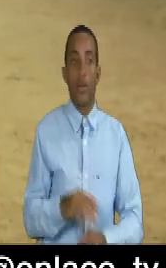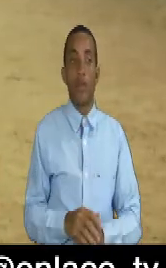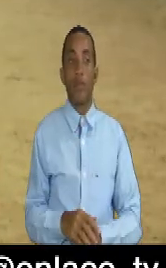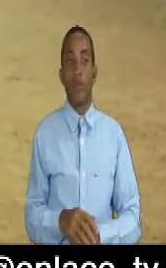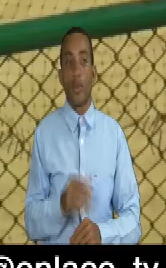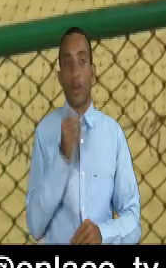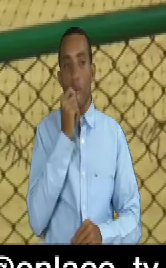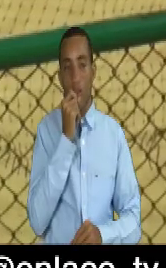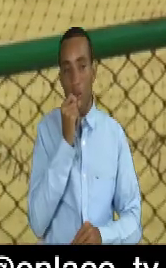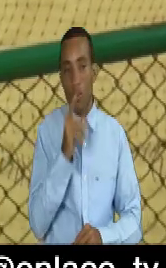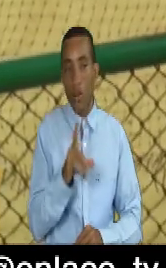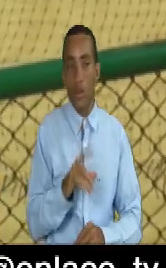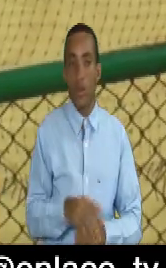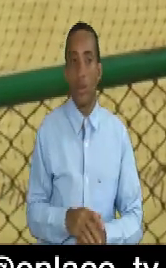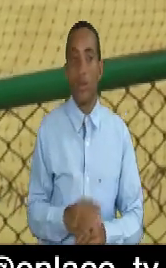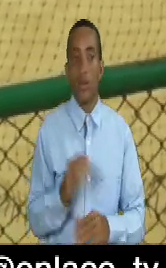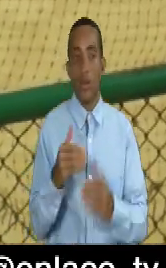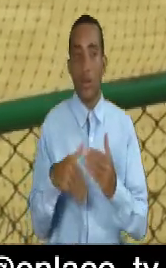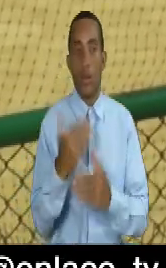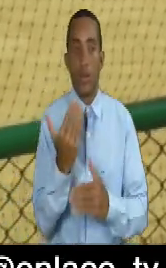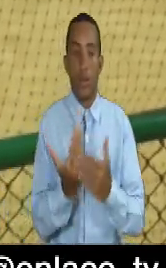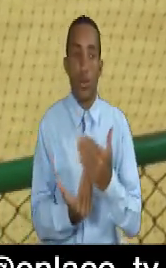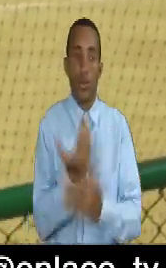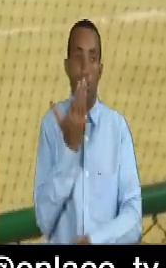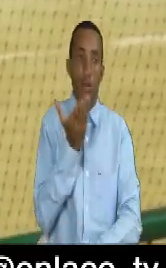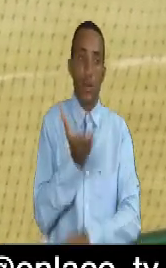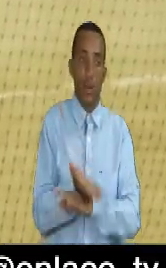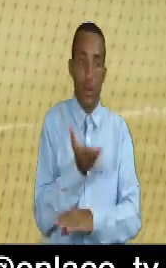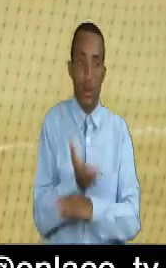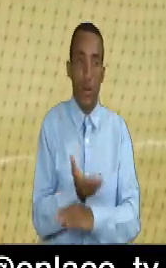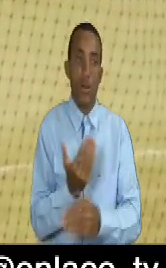Fácilmente hicimos una nueva propuesta,